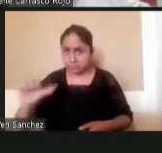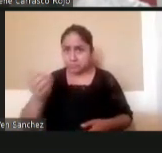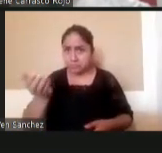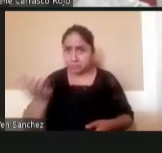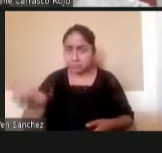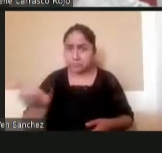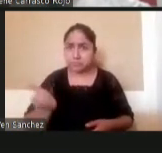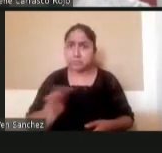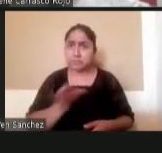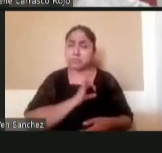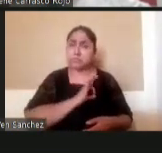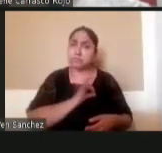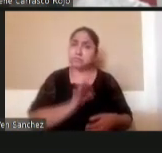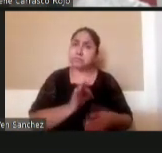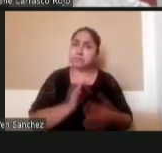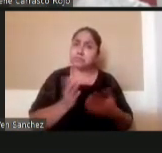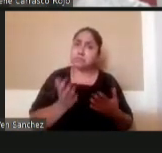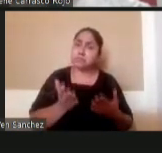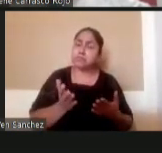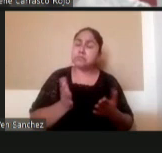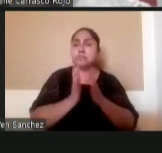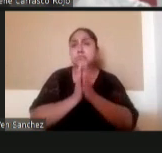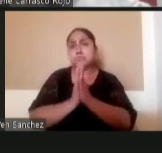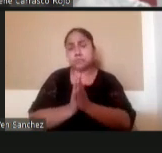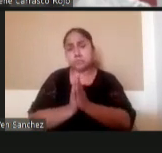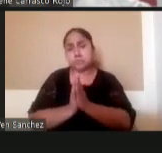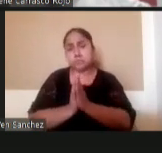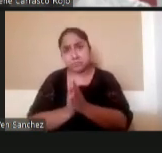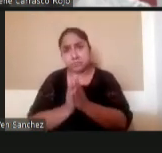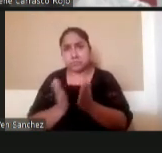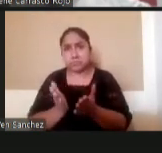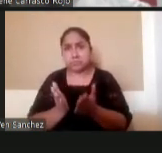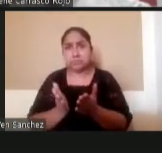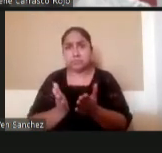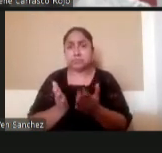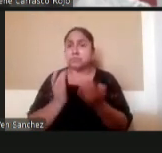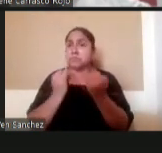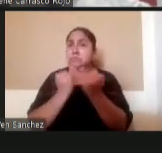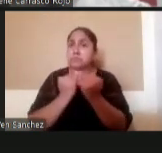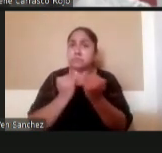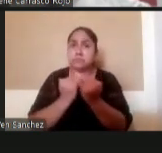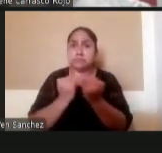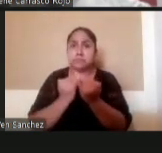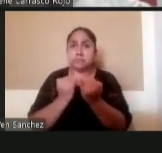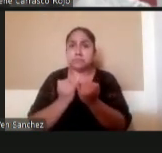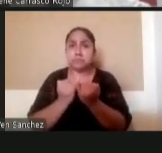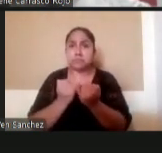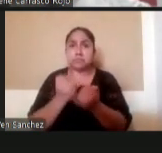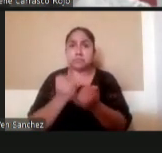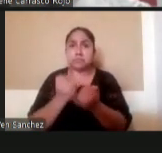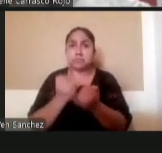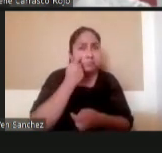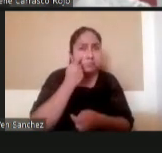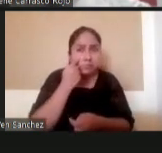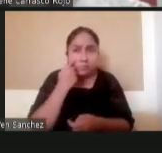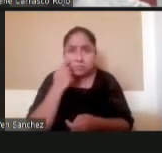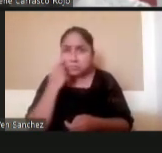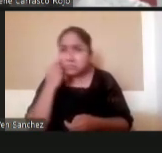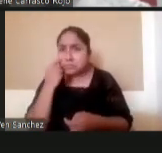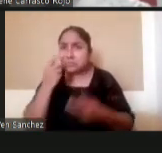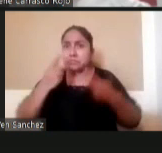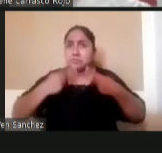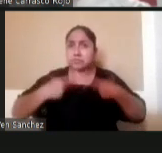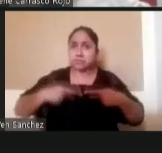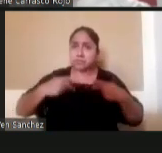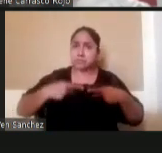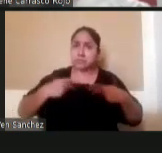respeto, a que podamos estar bien pendientes de las demandas ciudadanas en este caso muy sentido,